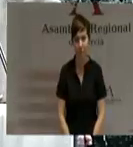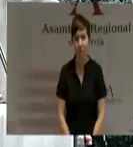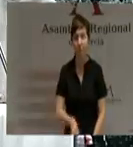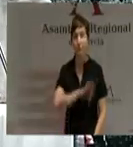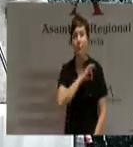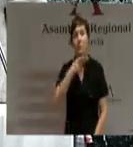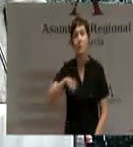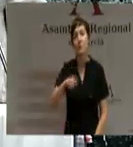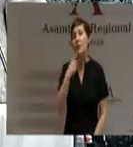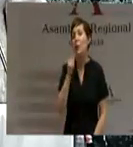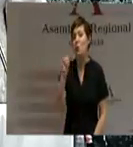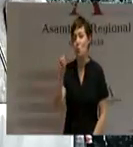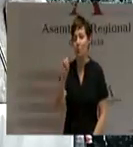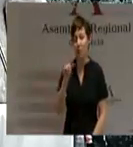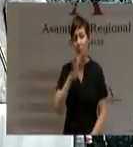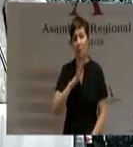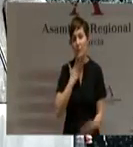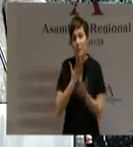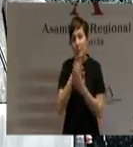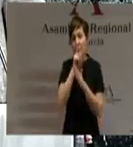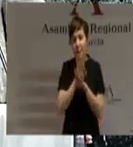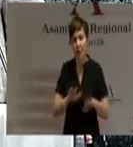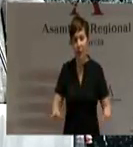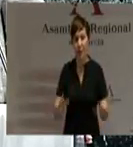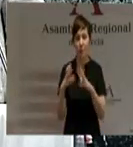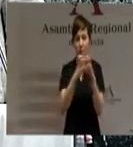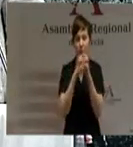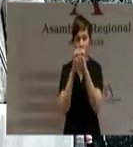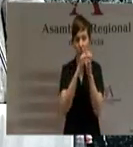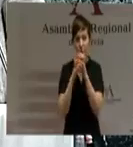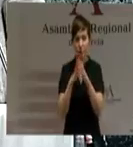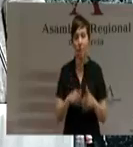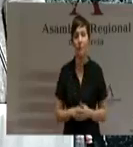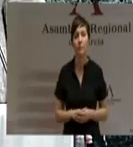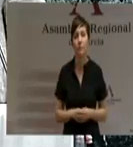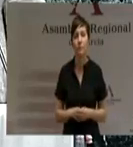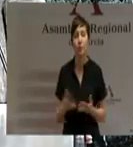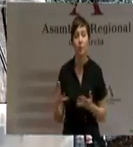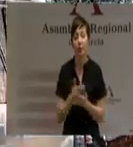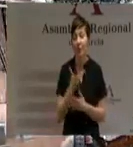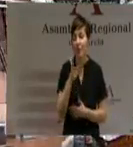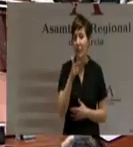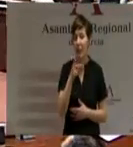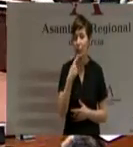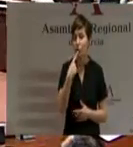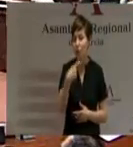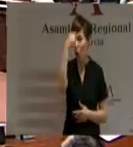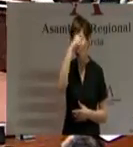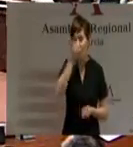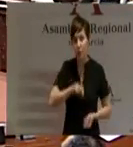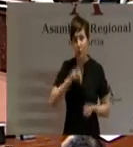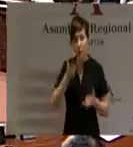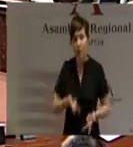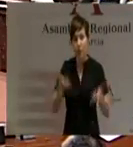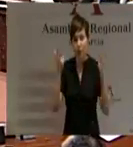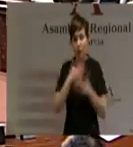Señor López Miras, guarde silencio. La señora Retegui tiene todo el derecho del mundo a decir lo que piense, el mismo que tendrá nuestro representante cuando lo